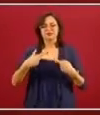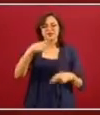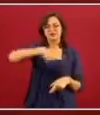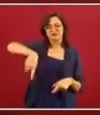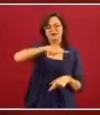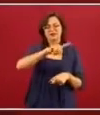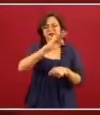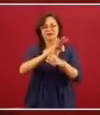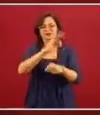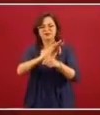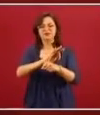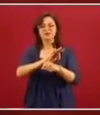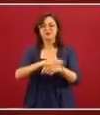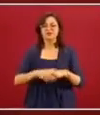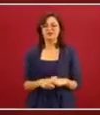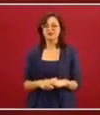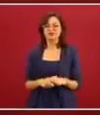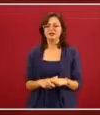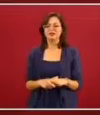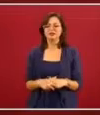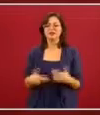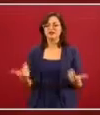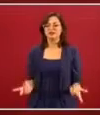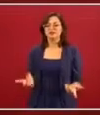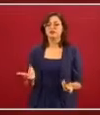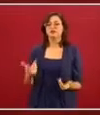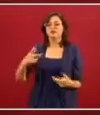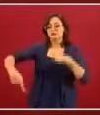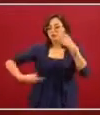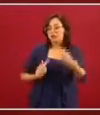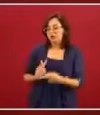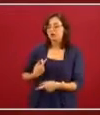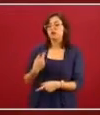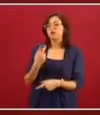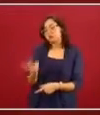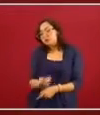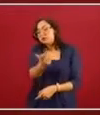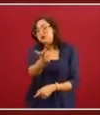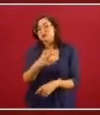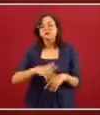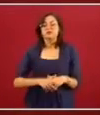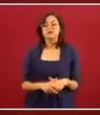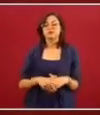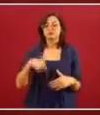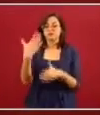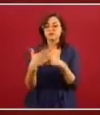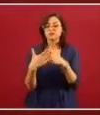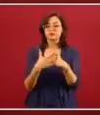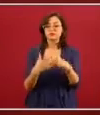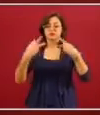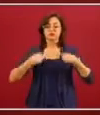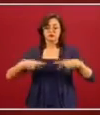Y si me permite, hay una pregunta que constantemente me hacen, es ¿qué protocolo se va a seguir para las